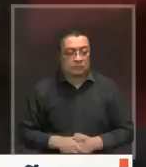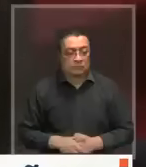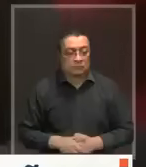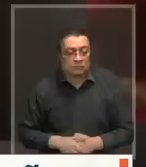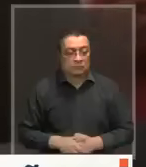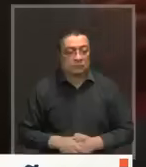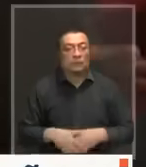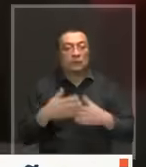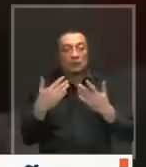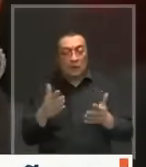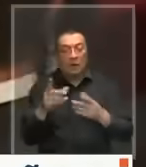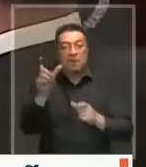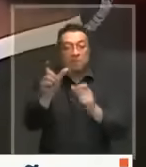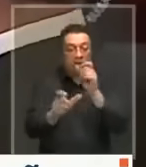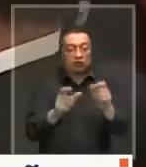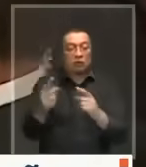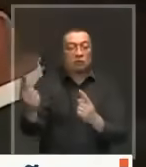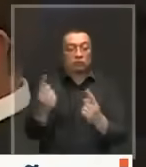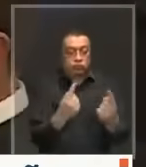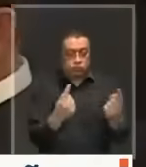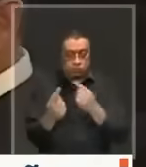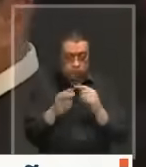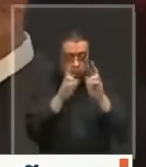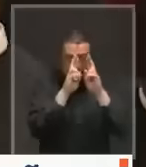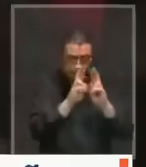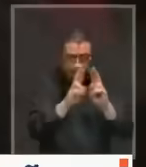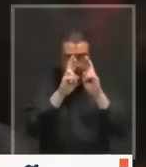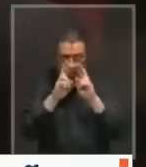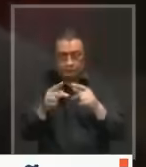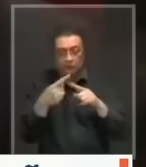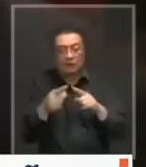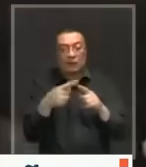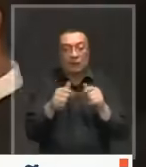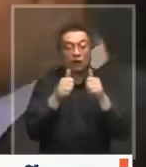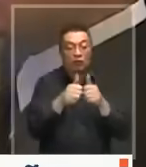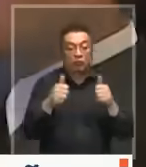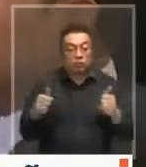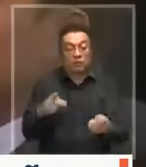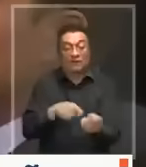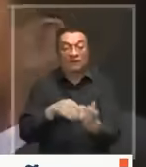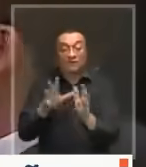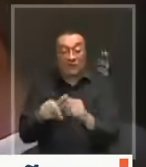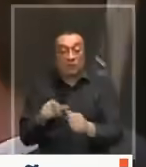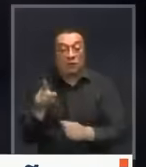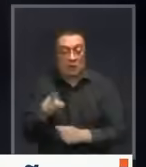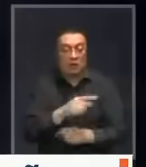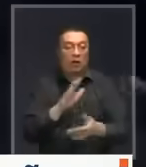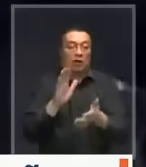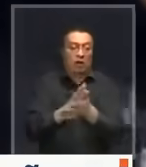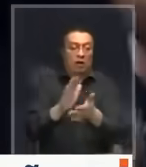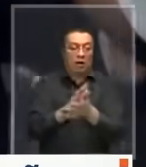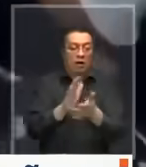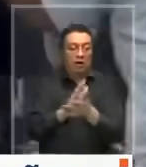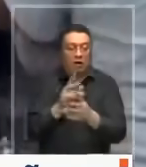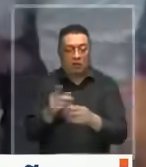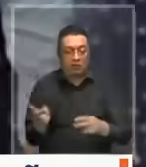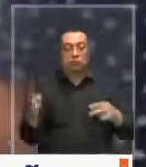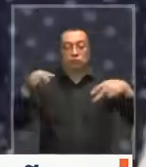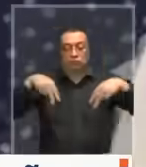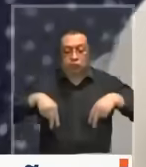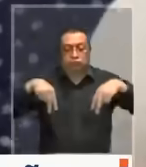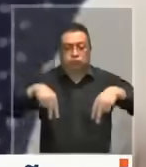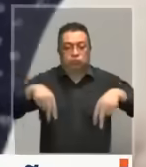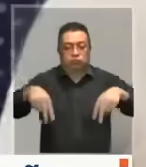Luego de recibir a la gente que mostraba sus respetos y a distintas autoridades, la familia recibió una ovación al incorporarse como guardia de